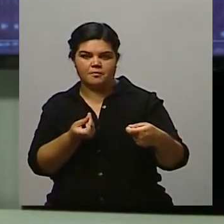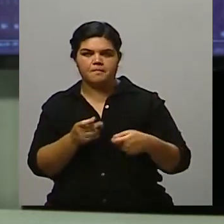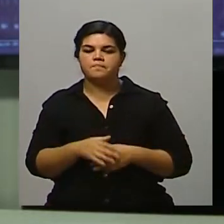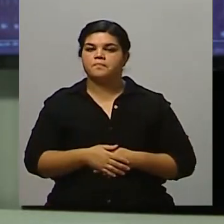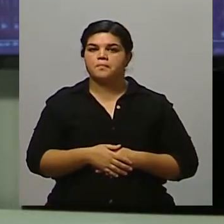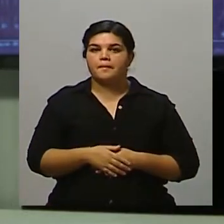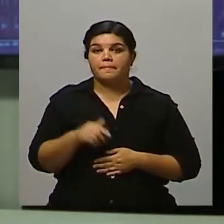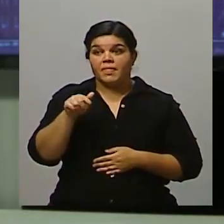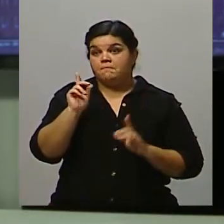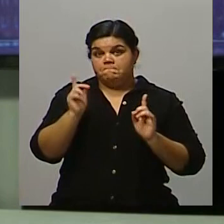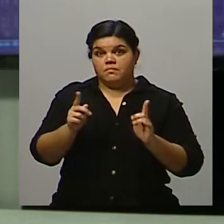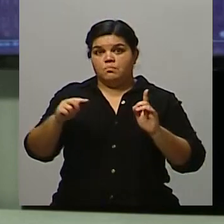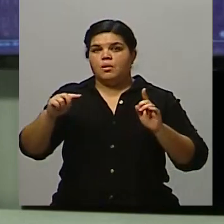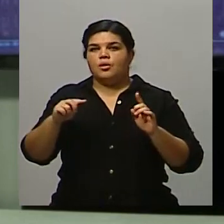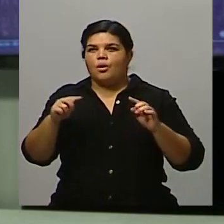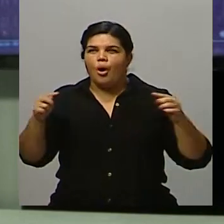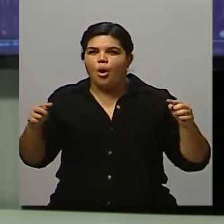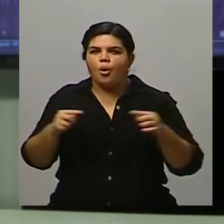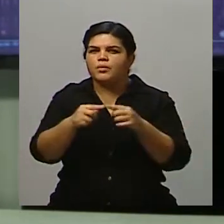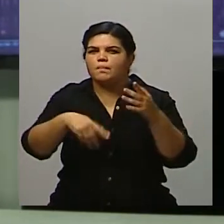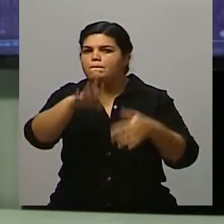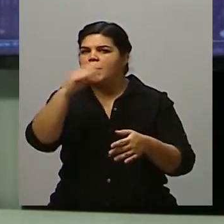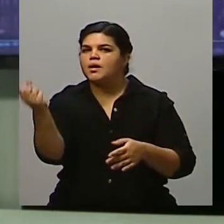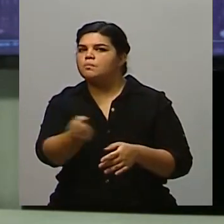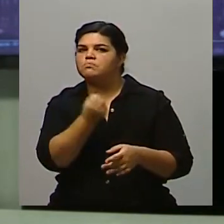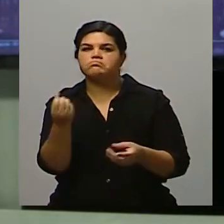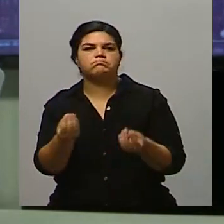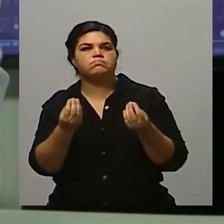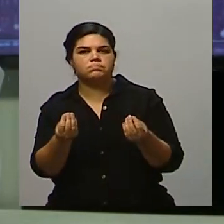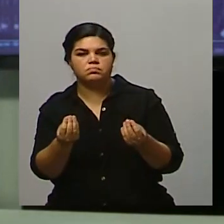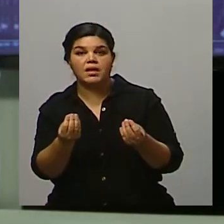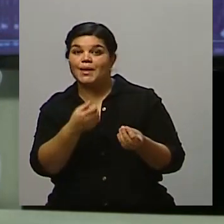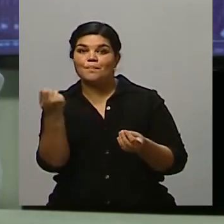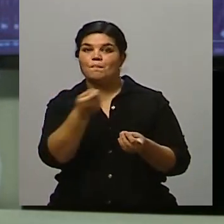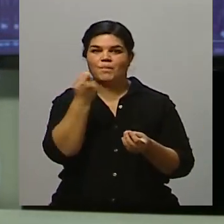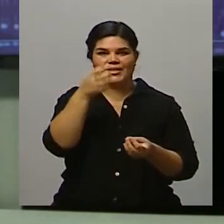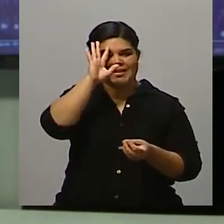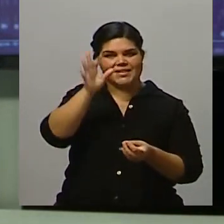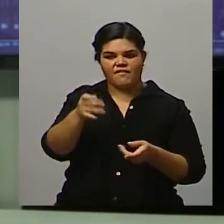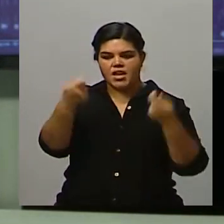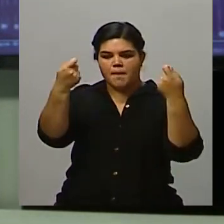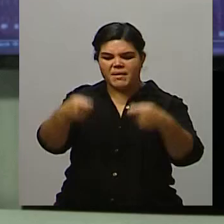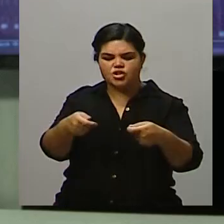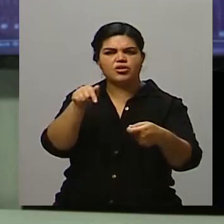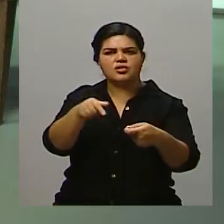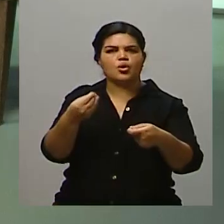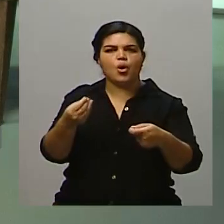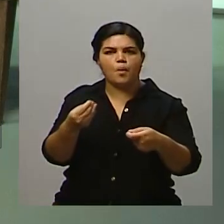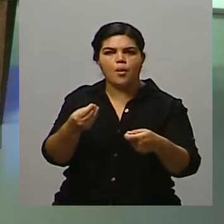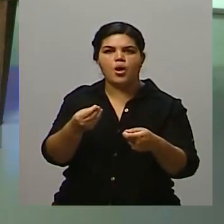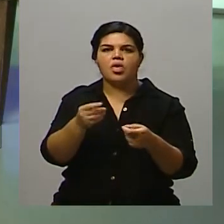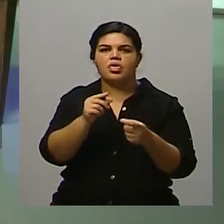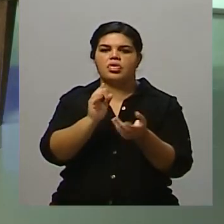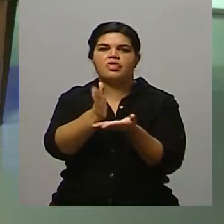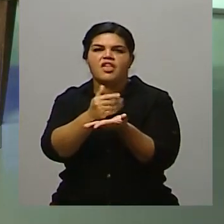punto o el objetivo de todo esto es cómo se hace el uso más eficiente de los recursos para la inversión pública. Entonces, hay